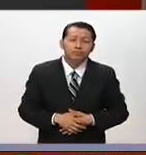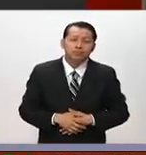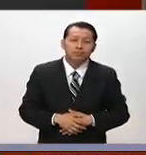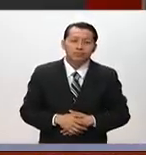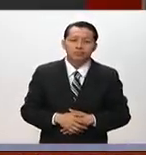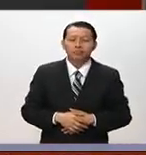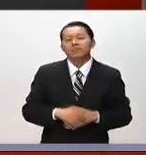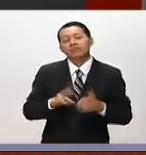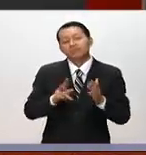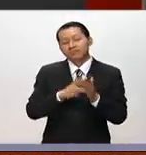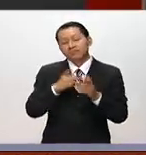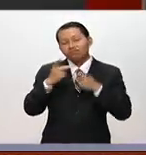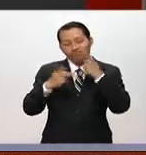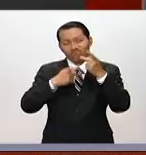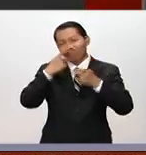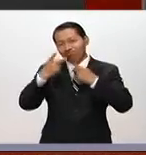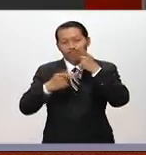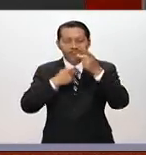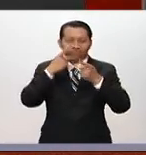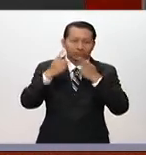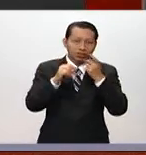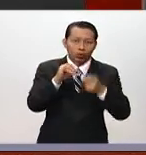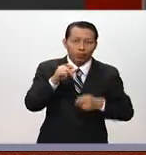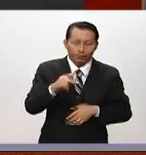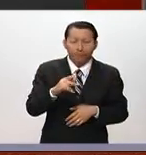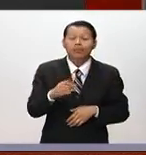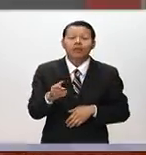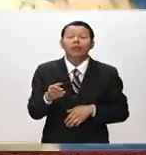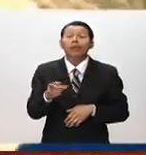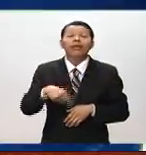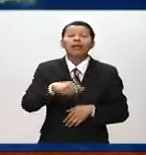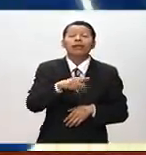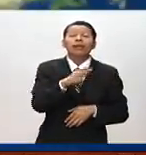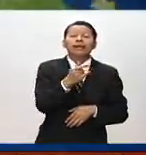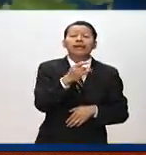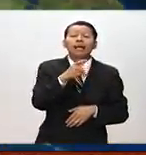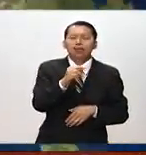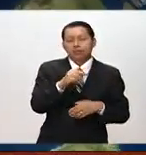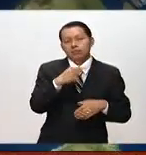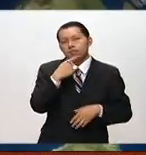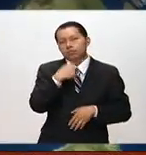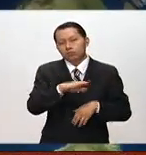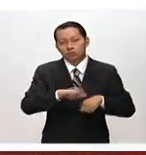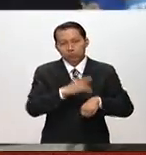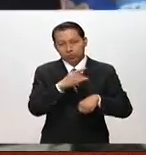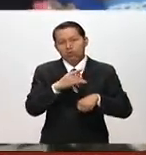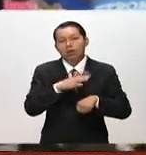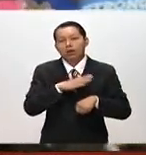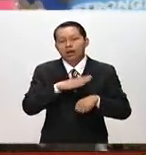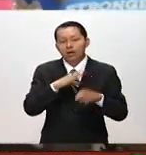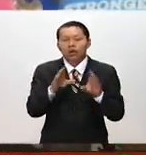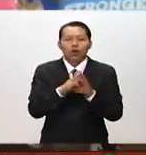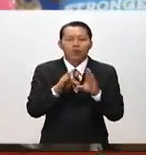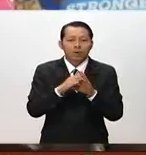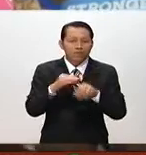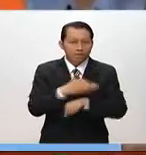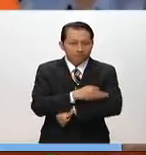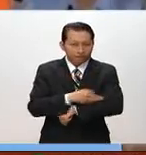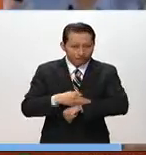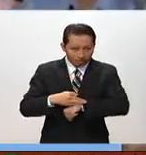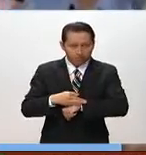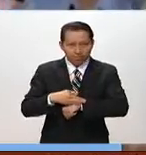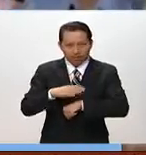Otra barbaridad más de Donald Trump. Del lado demócrata, Hillary Clinton fue demandada por negligencia y difamación por familiares de muertos